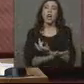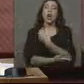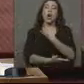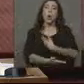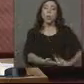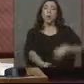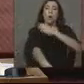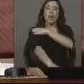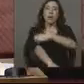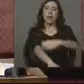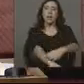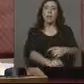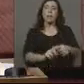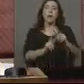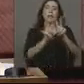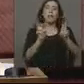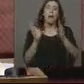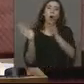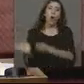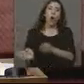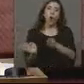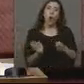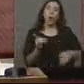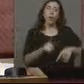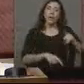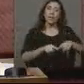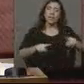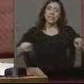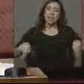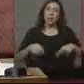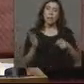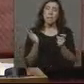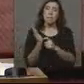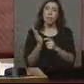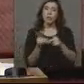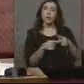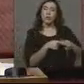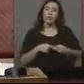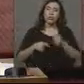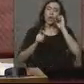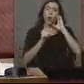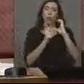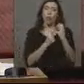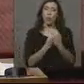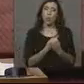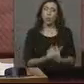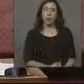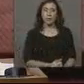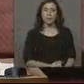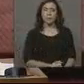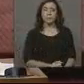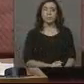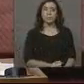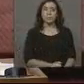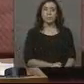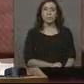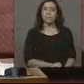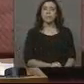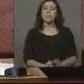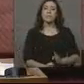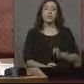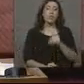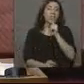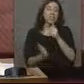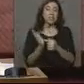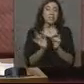regionales las competencias en materia de ordenamiento territorial productivo social y cultural Para mayor abundamiento en este punto aún no se